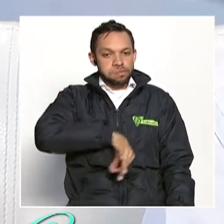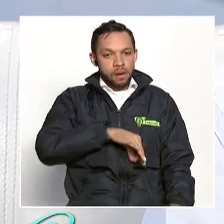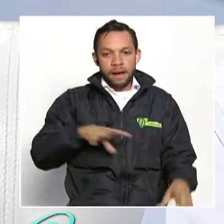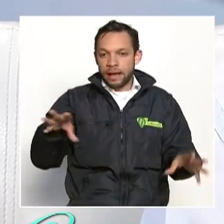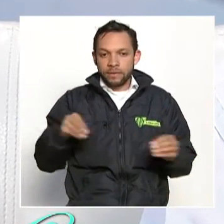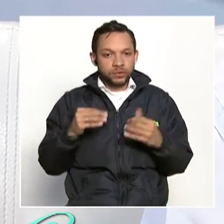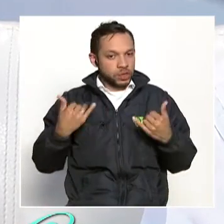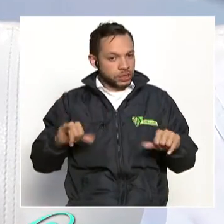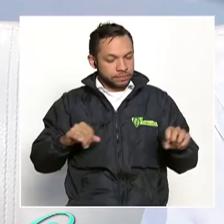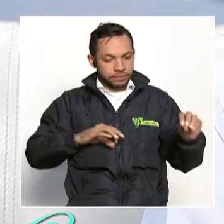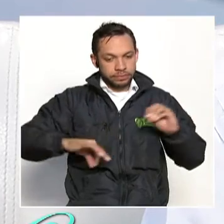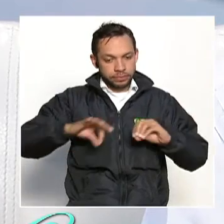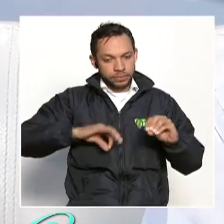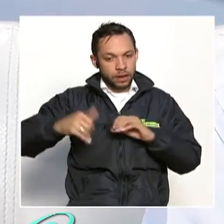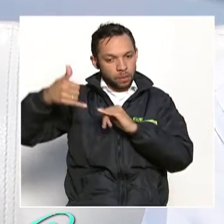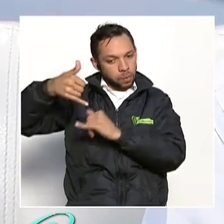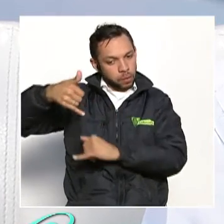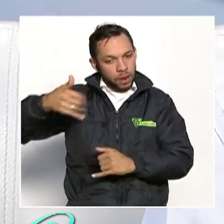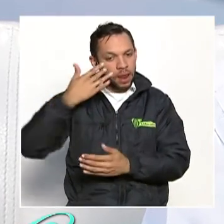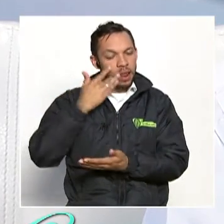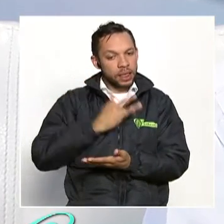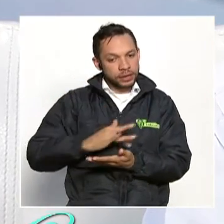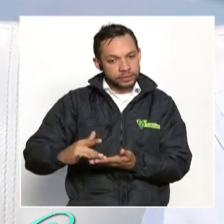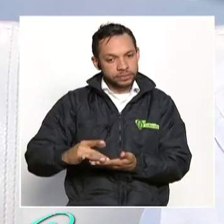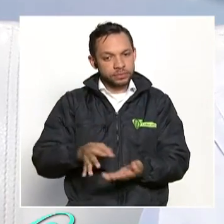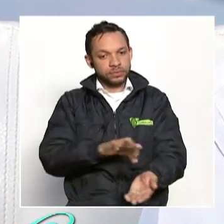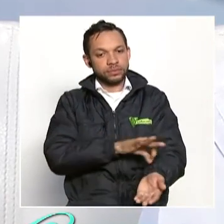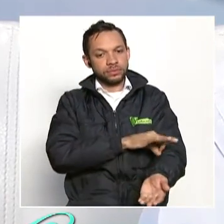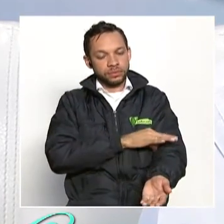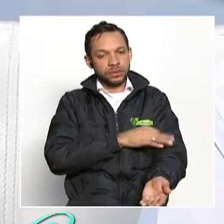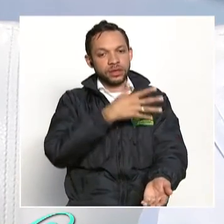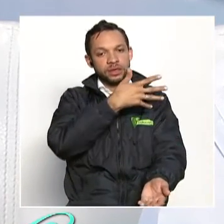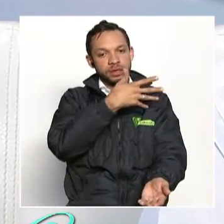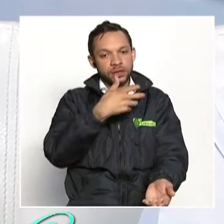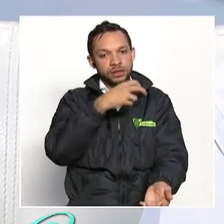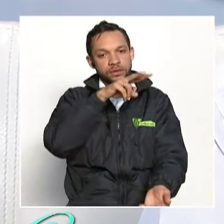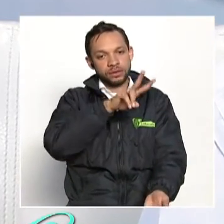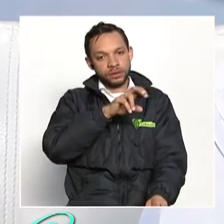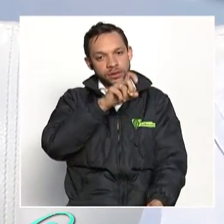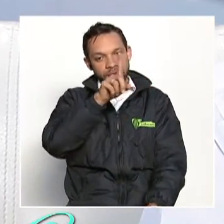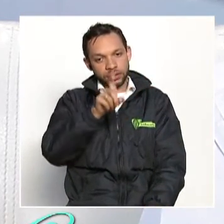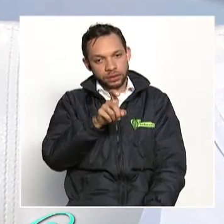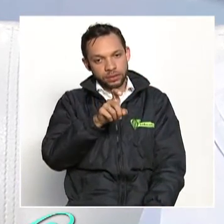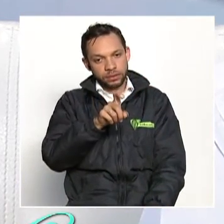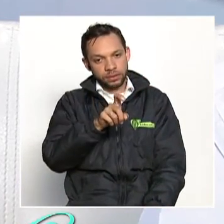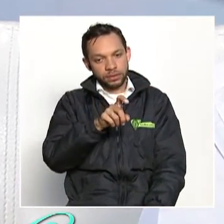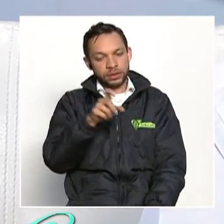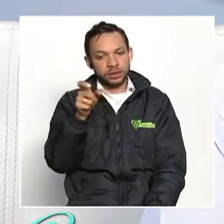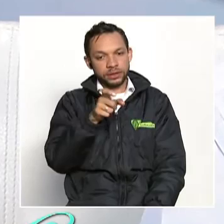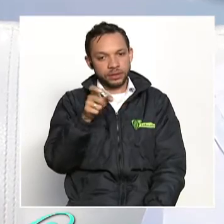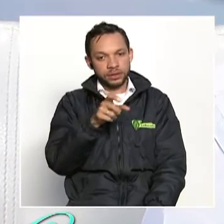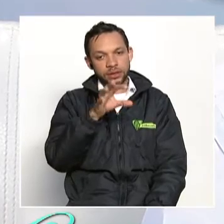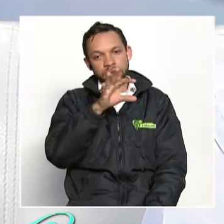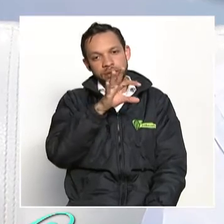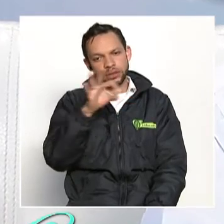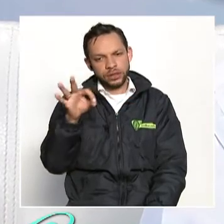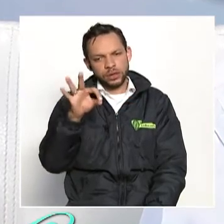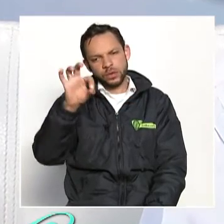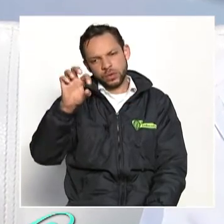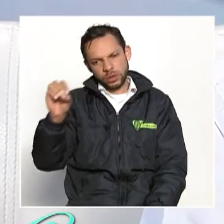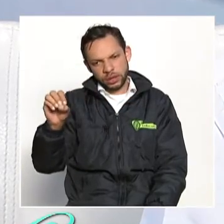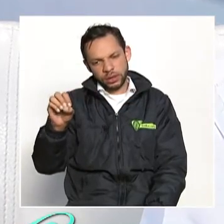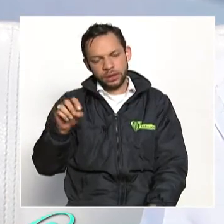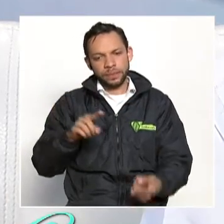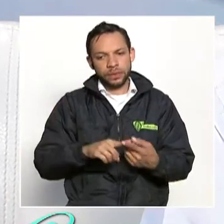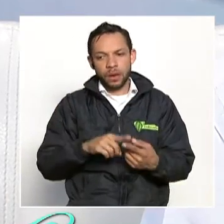intestinal. Terminó el proceso con los triglicéridos en 576, lo normal es 180 aproximadamente.